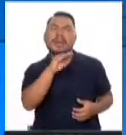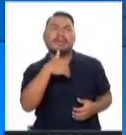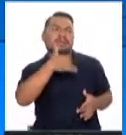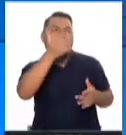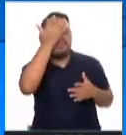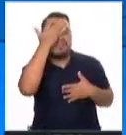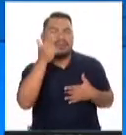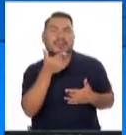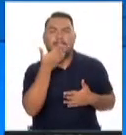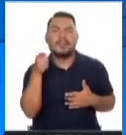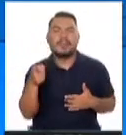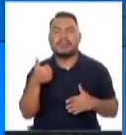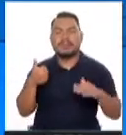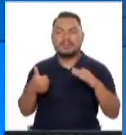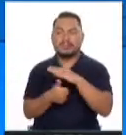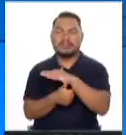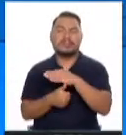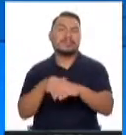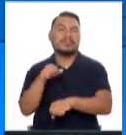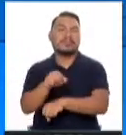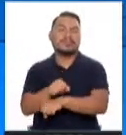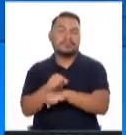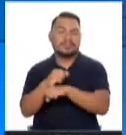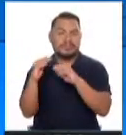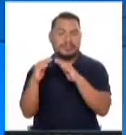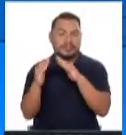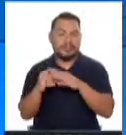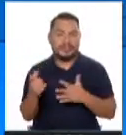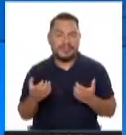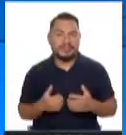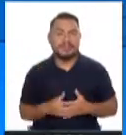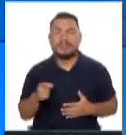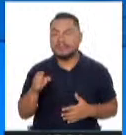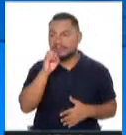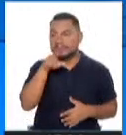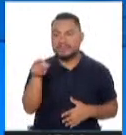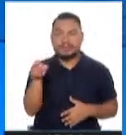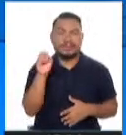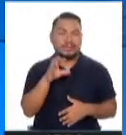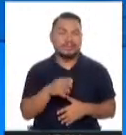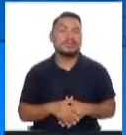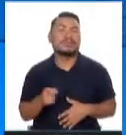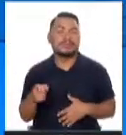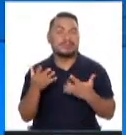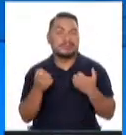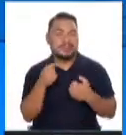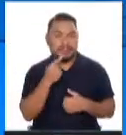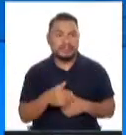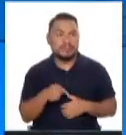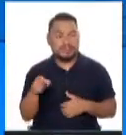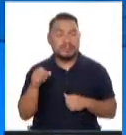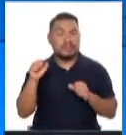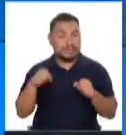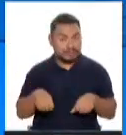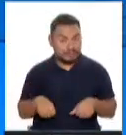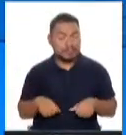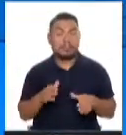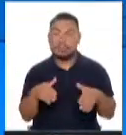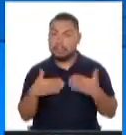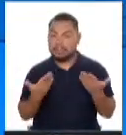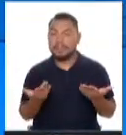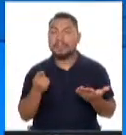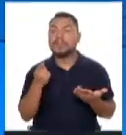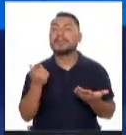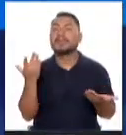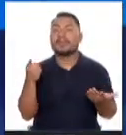hacer de que pase de esta prisión preventiva a arresto domiciliario, que es lo que él ha señalado, que es lo que quiere. ¿Esto es posible? ¿Es viable? ¿Qué es lo que se